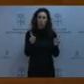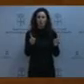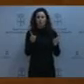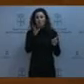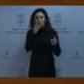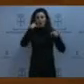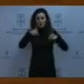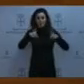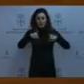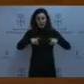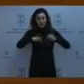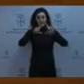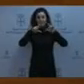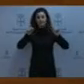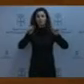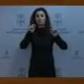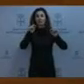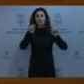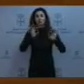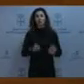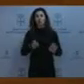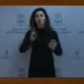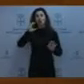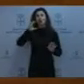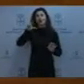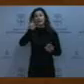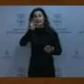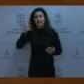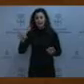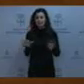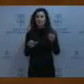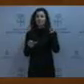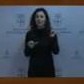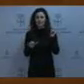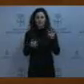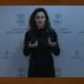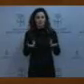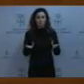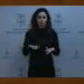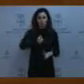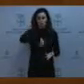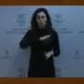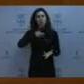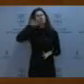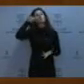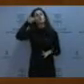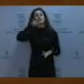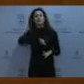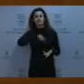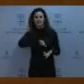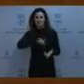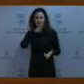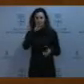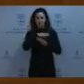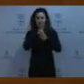Asturias tenemos Central Lechera Asturiana y que estamos todos, o la inmensa mayoría, muy orgullosos de que de